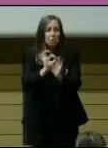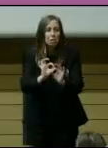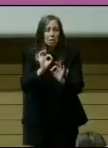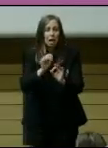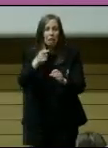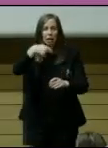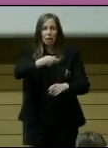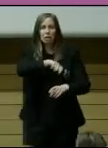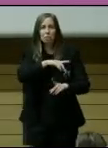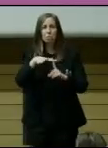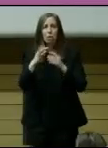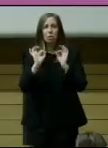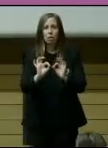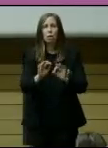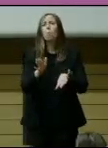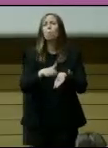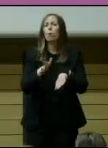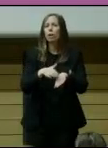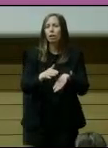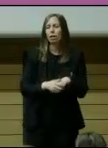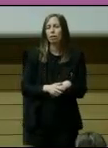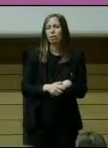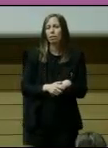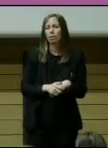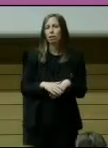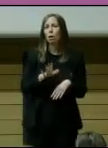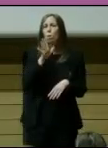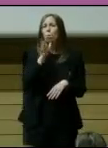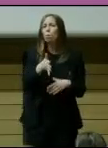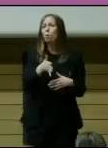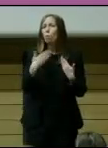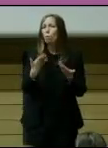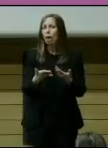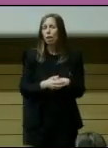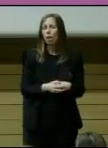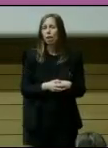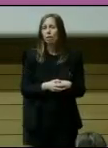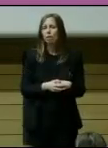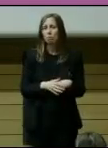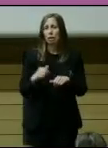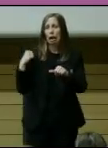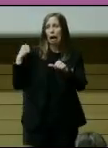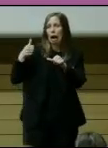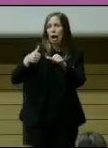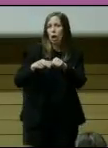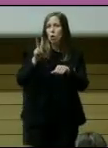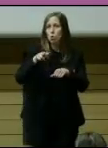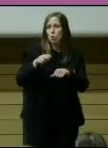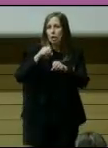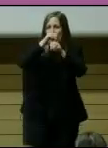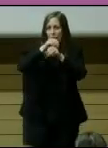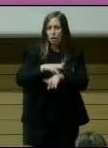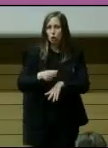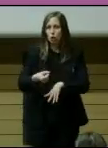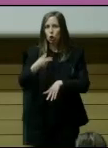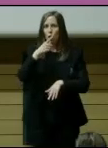está presente en nuestro contexto? ¿Por qué ha sido esto? ¿Cuál ha sido el motivo? Y es un hecho sin parangón en la historia de las drogas.